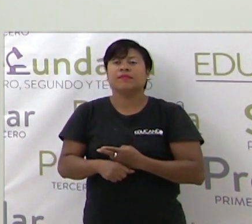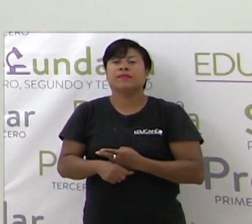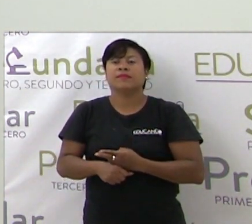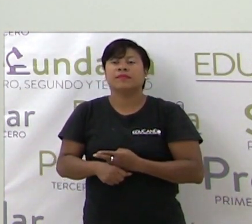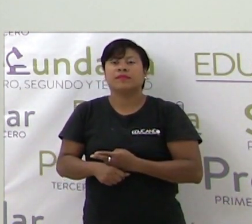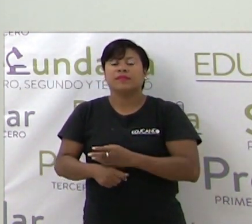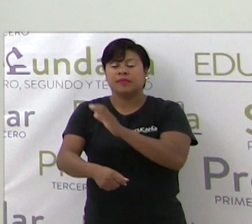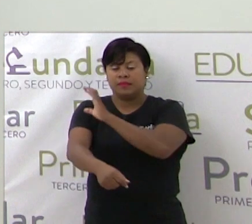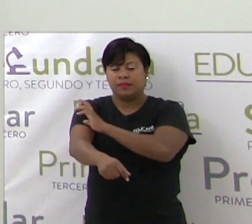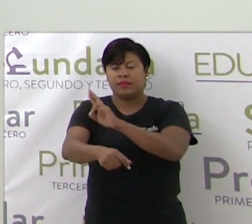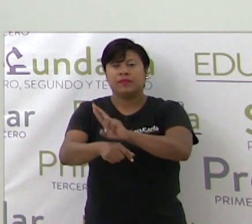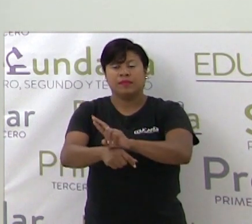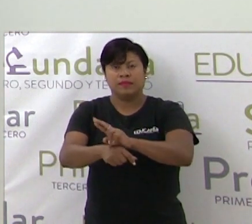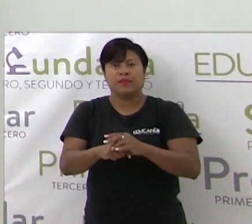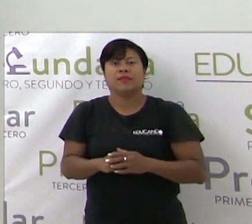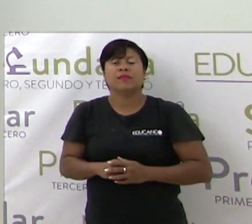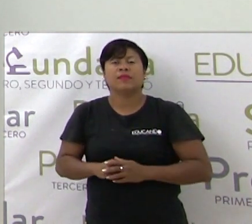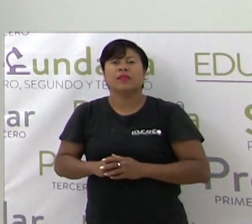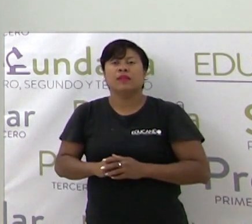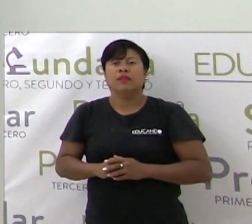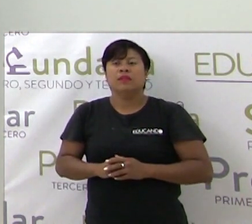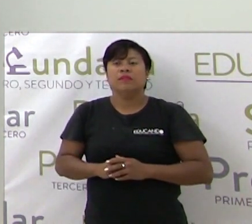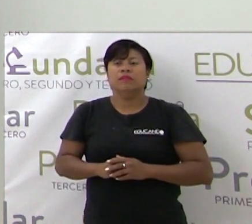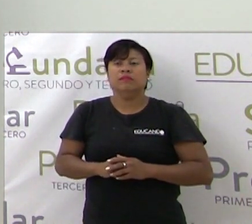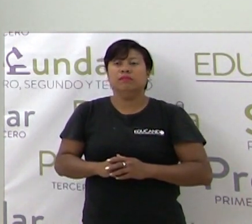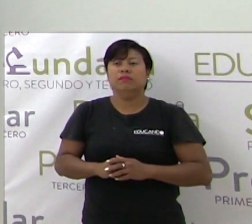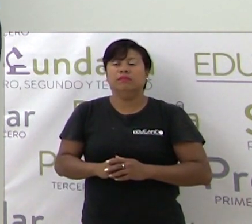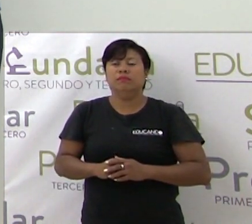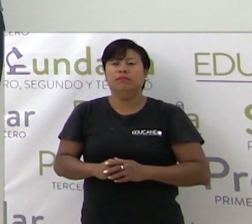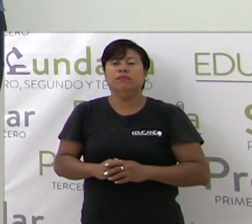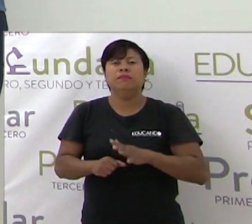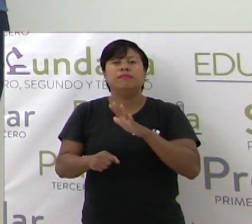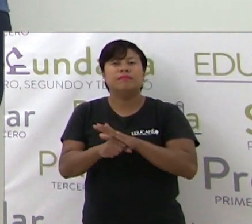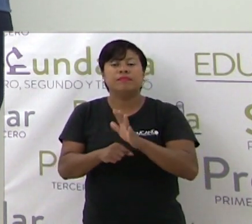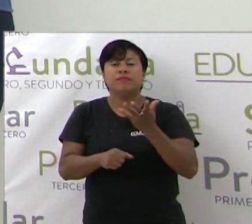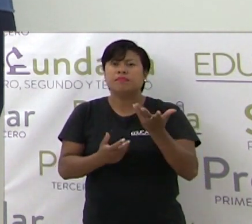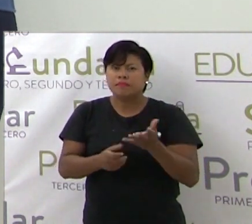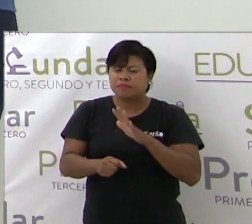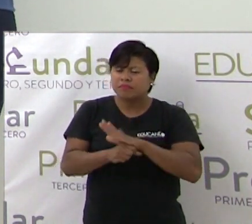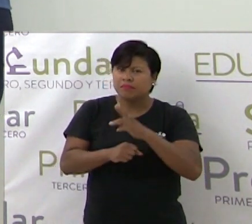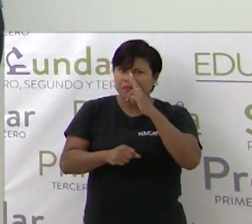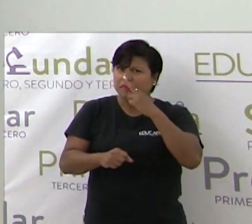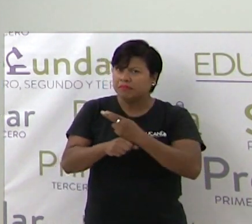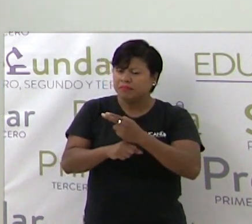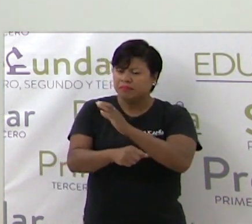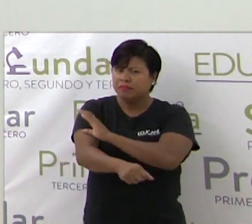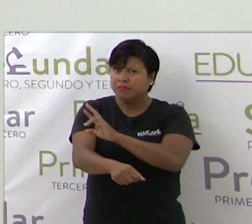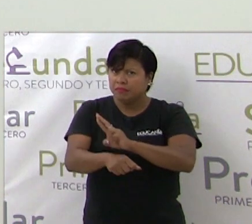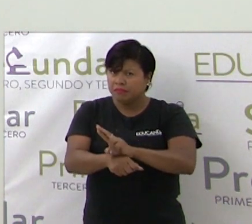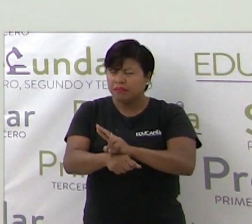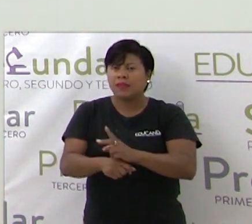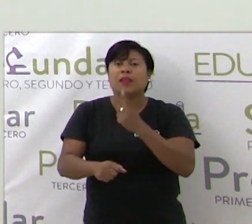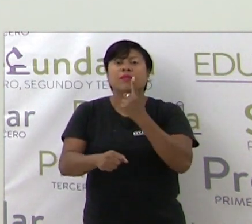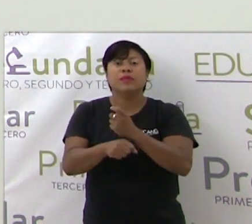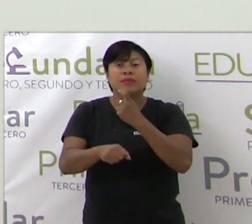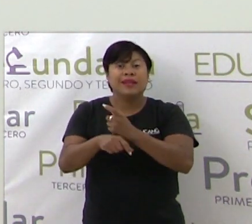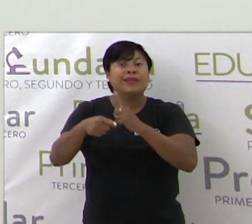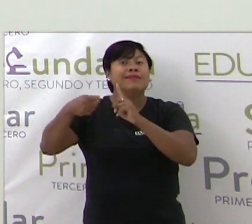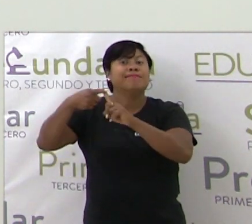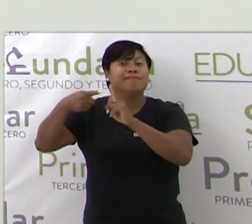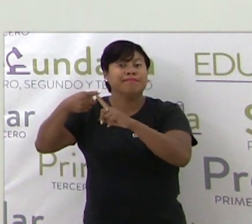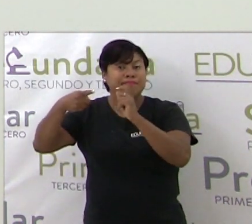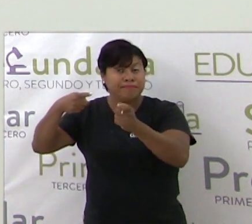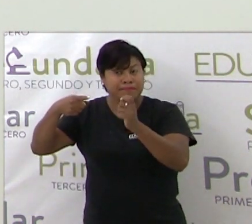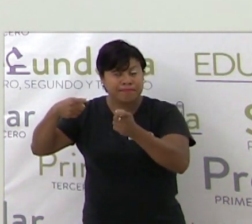del coordinador. ¿Qué es lo que tiene que hacer? Primero, ¿qué fue lo que dijimos?